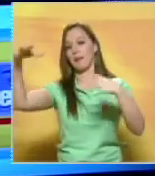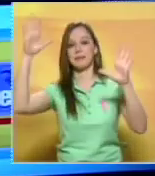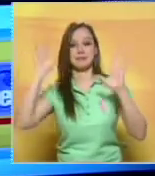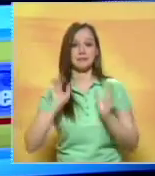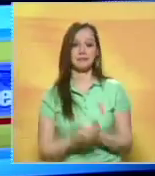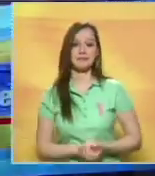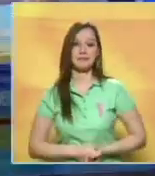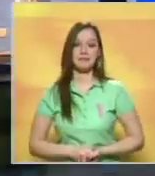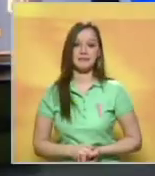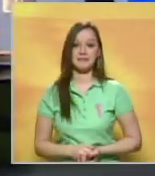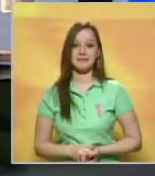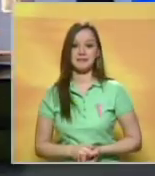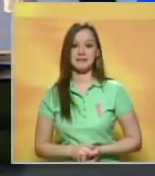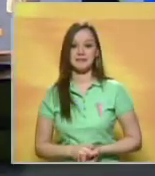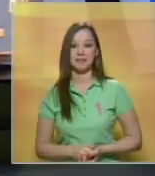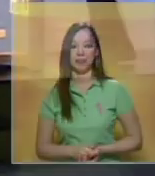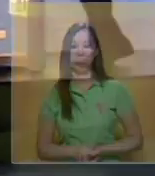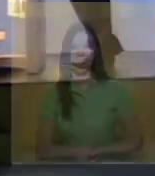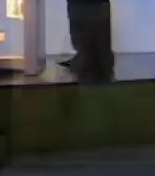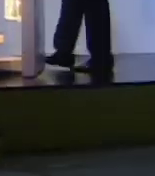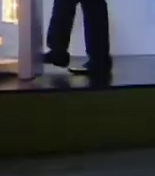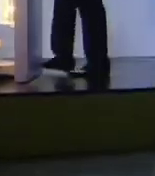Bueno.